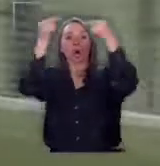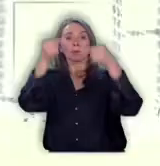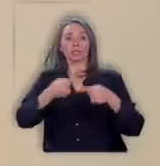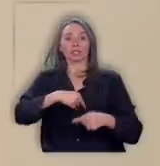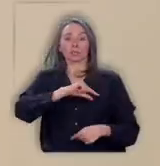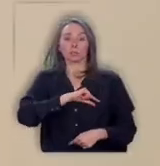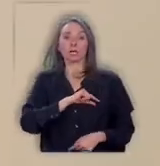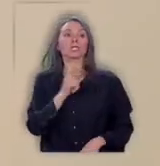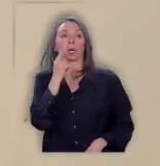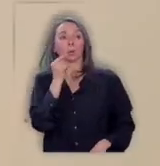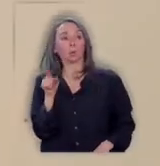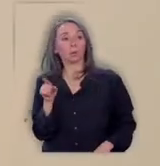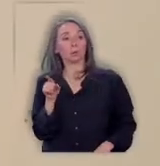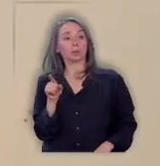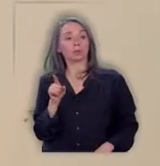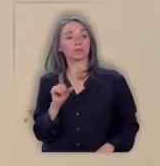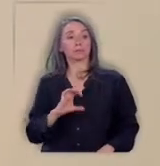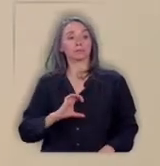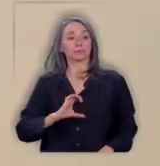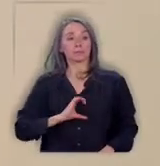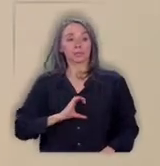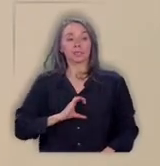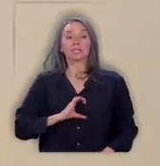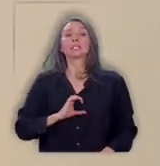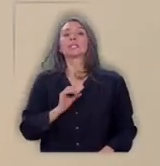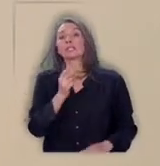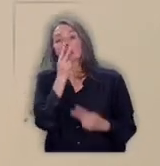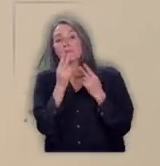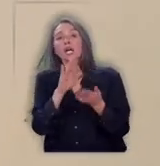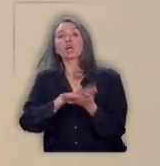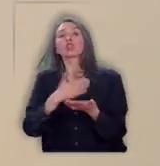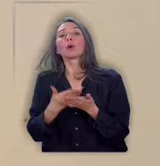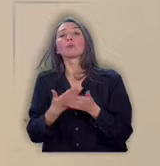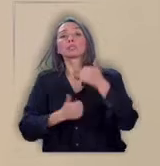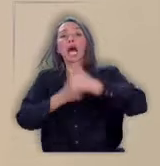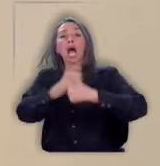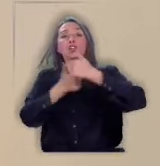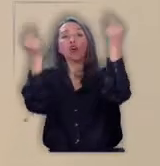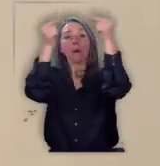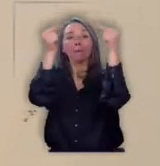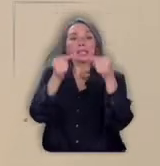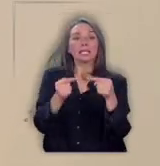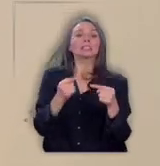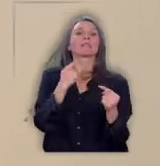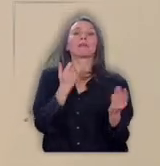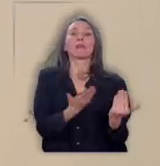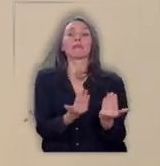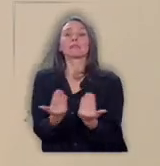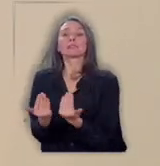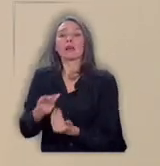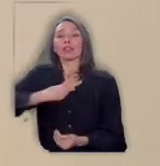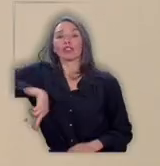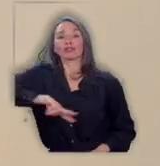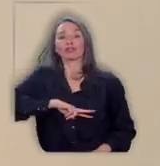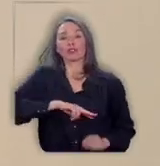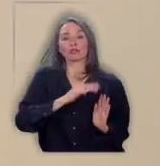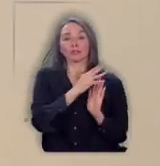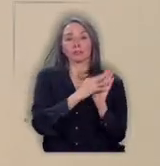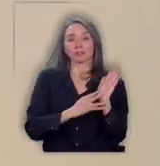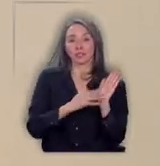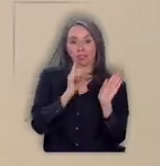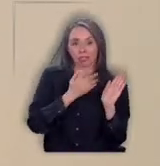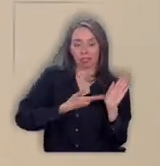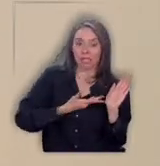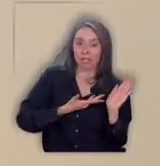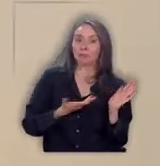saber cómo va evolucionando la competición y las necesidades que tenemos y y